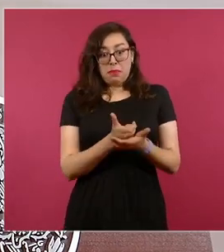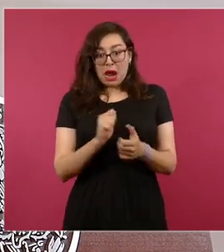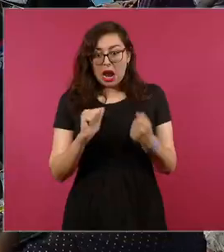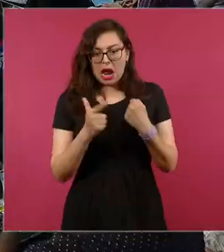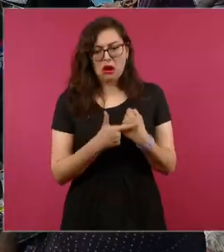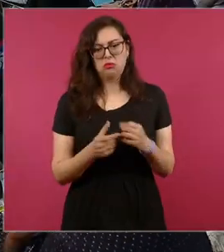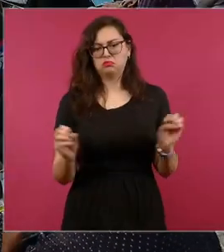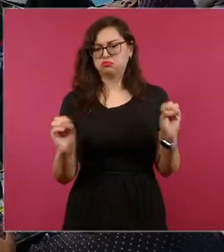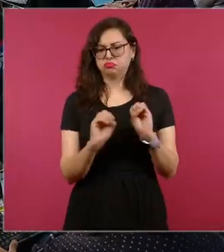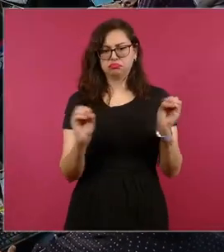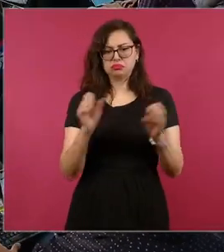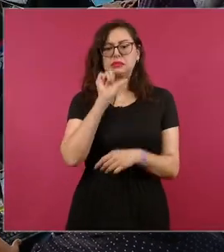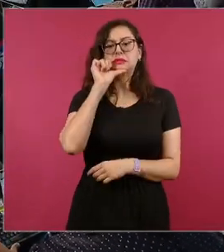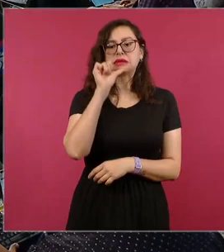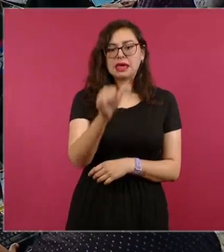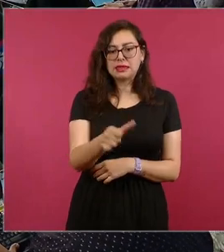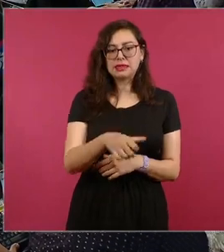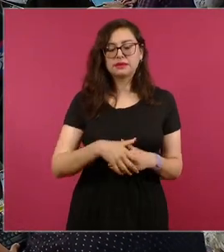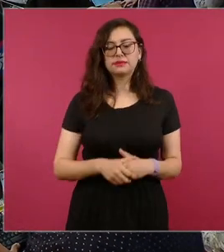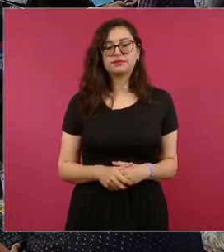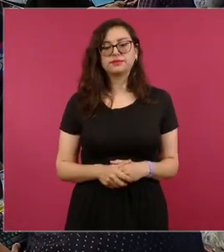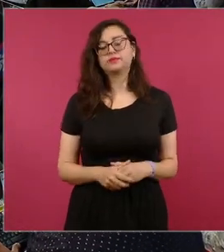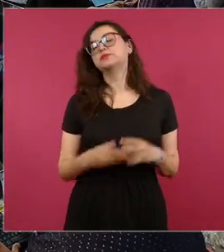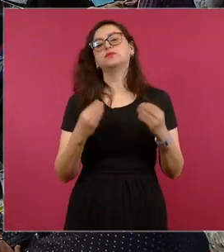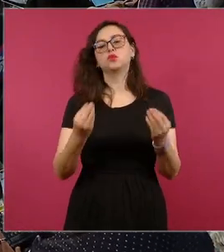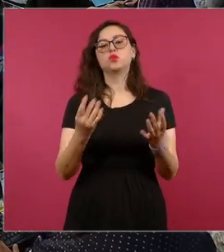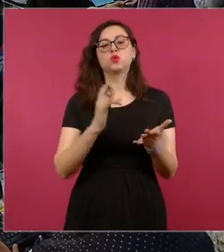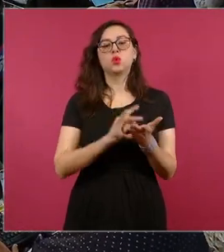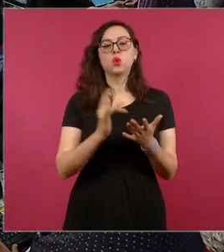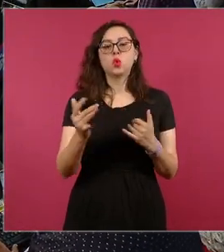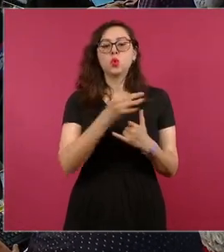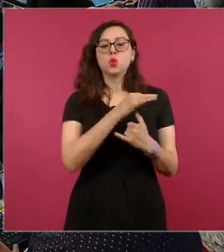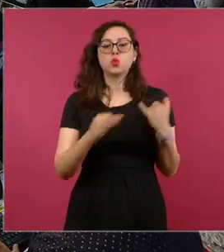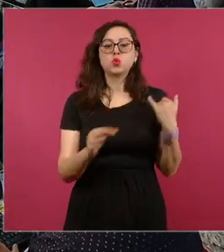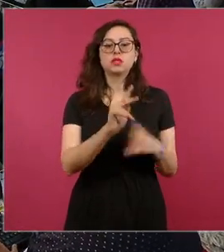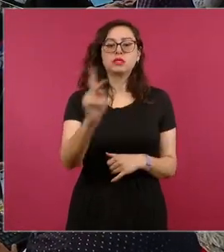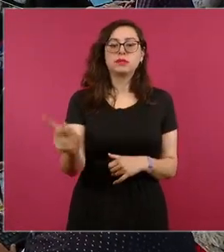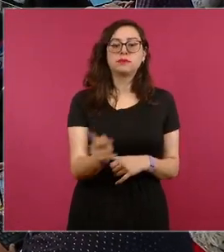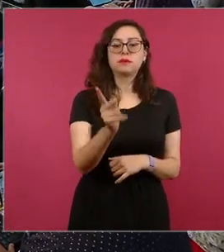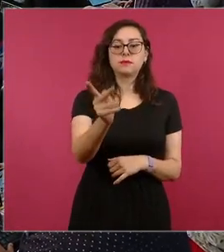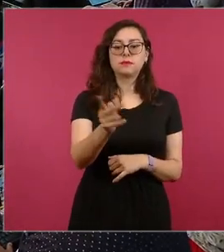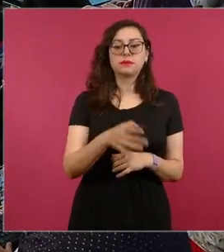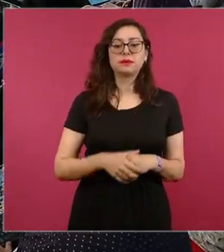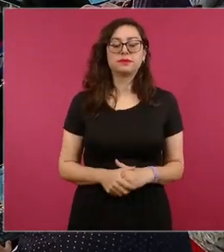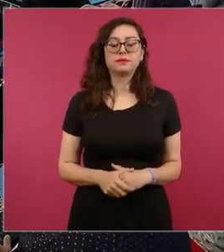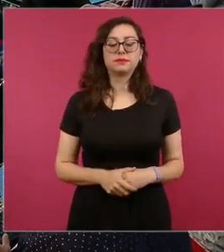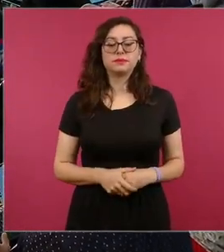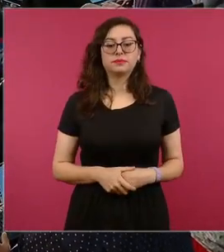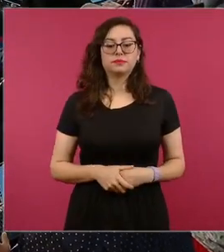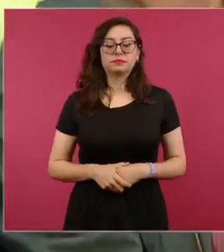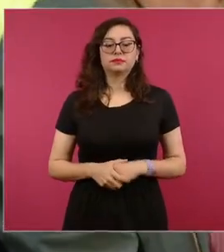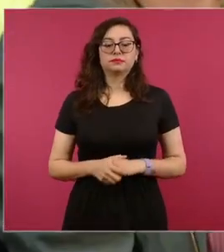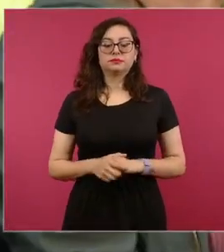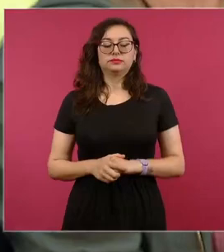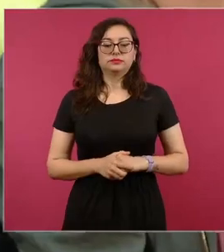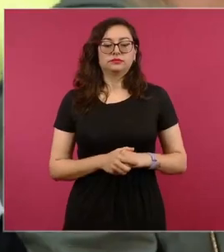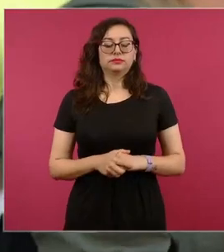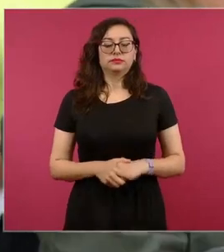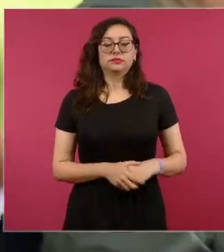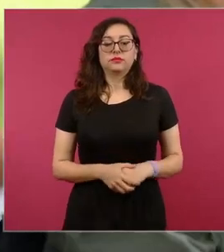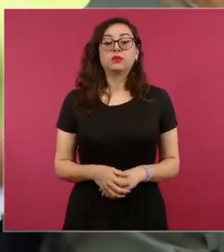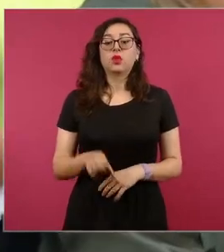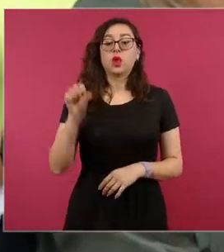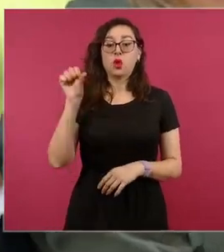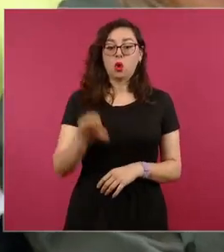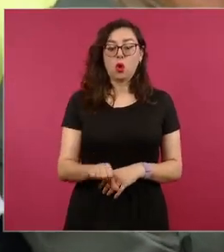persona. Gracias. Muchas gracias. Y ya para finalizar, presidente, solo precisar si se reunirá este día con el embajador